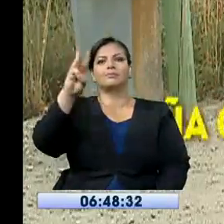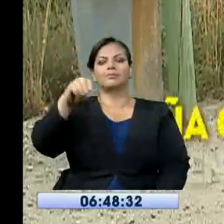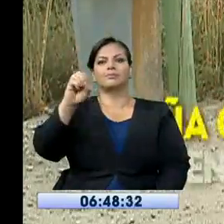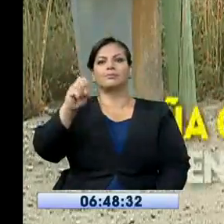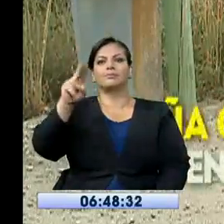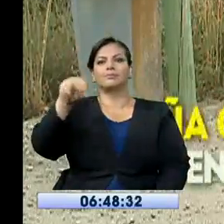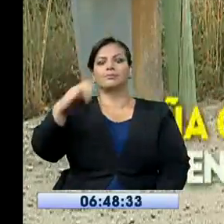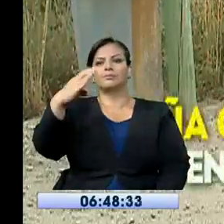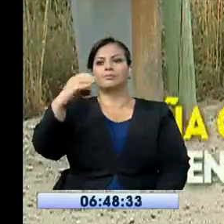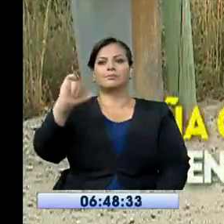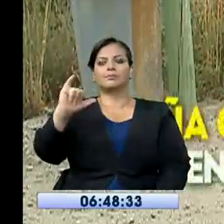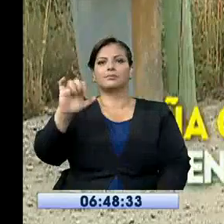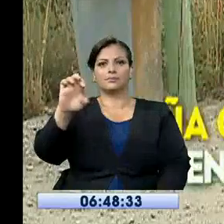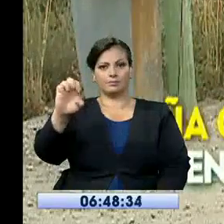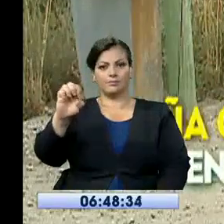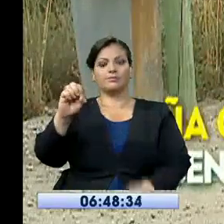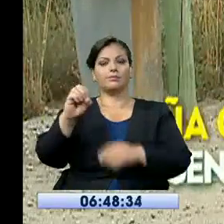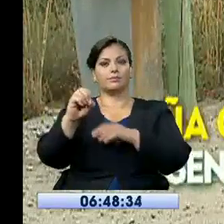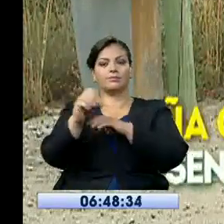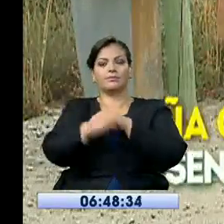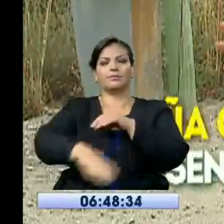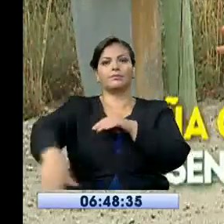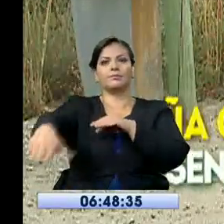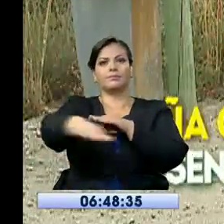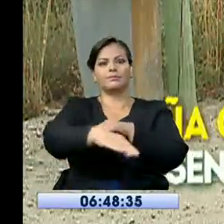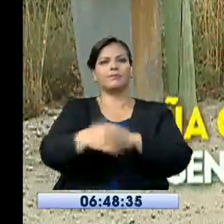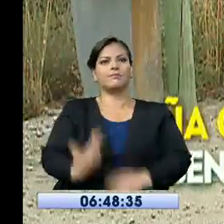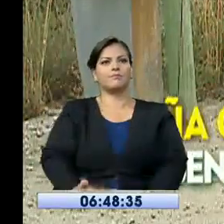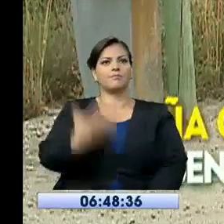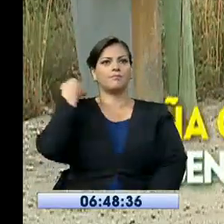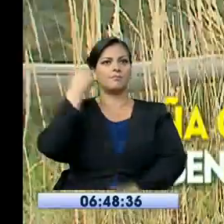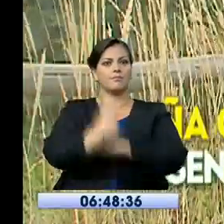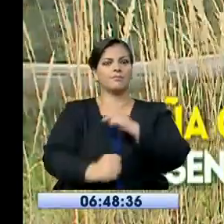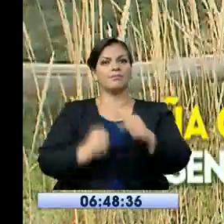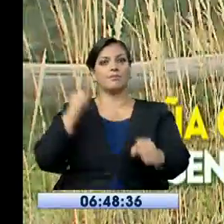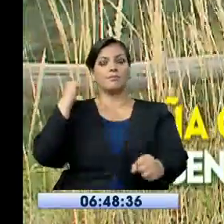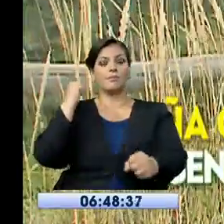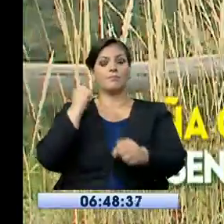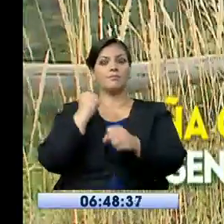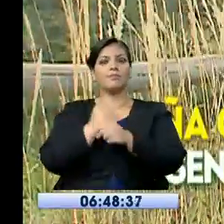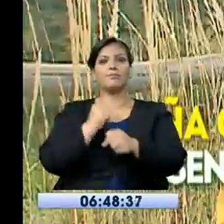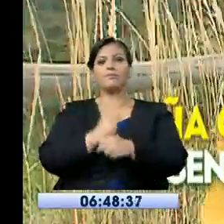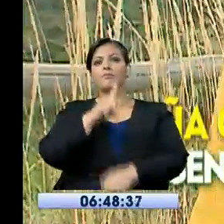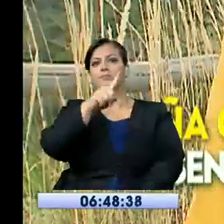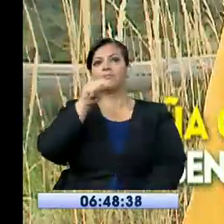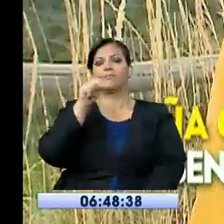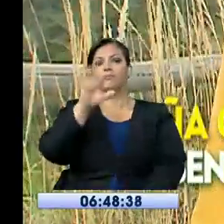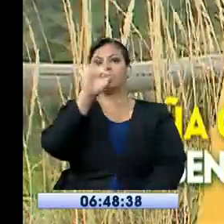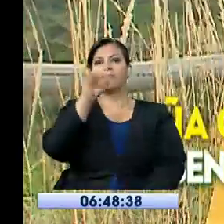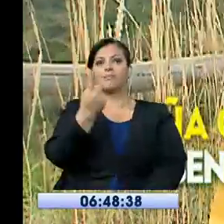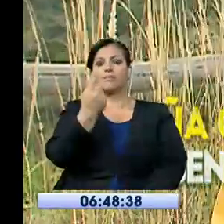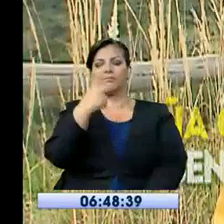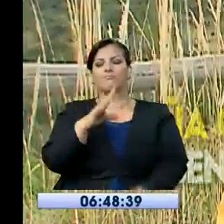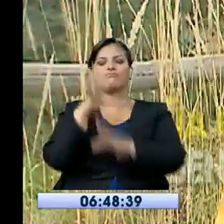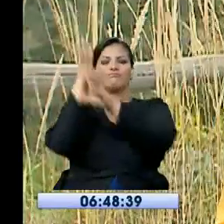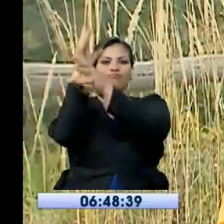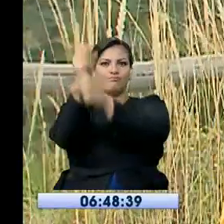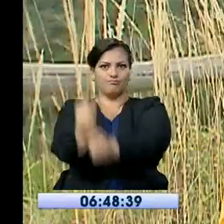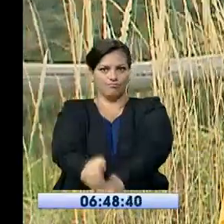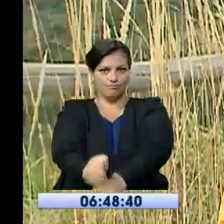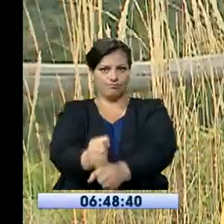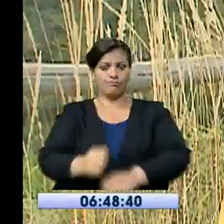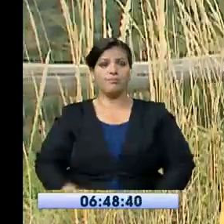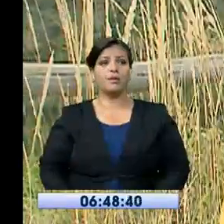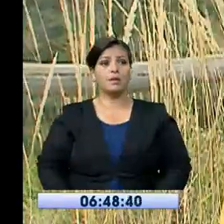septiembre de 1911, está ubicado a 51 kilómetros al norte de Quito. Antiguamente en esta zona se asentó la población Cayambe